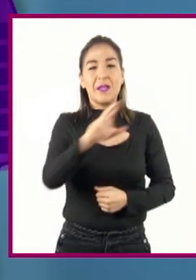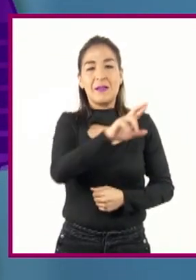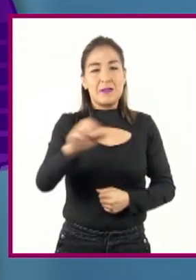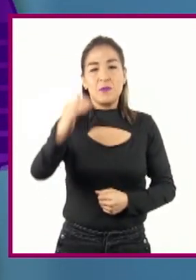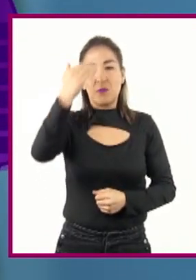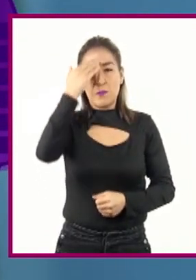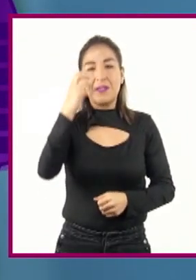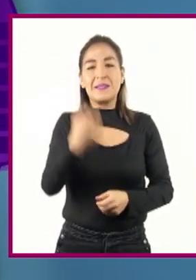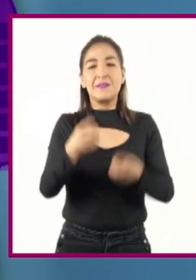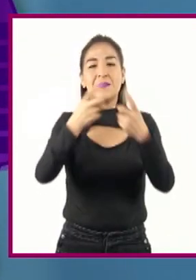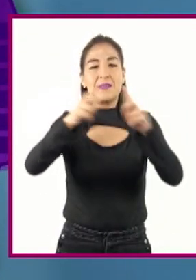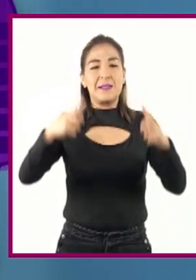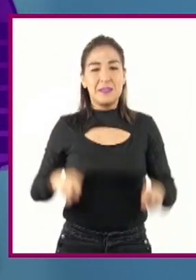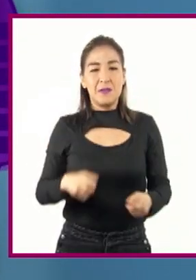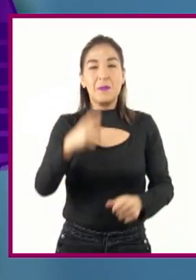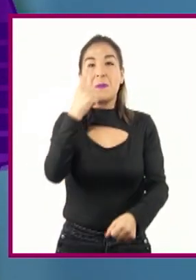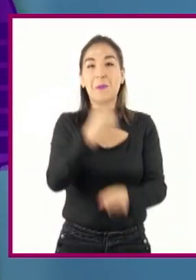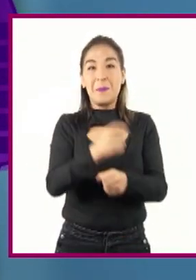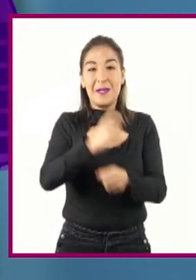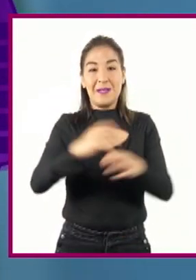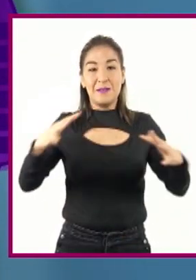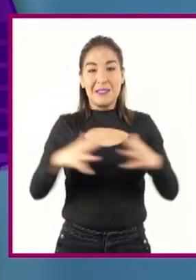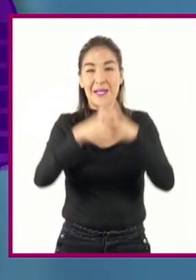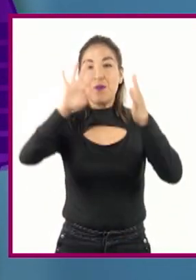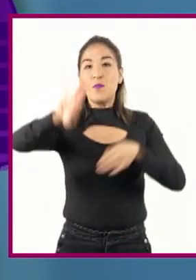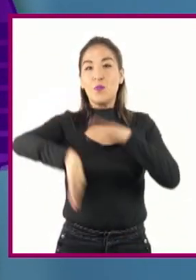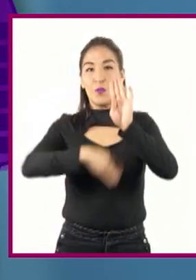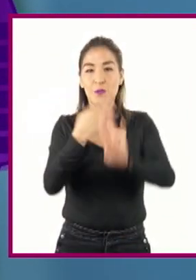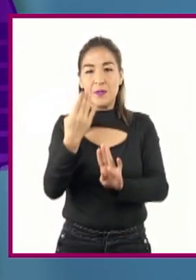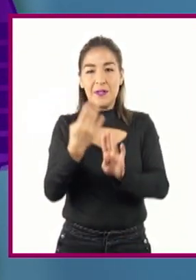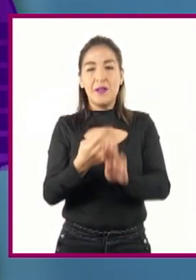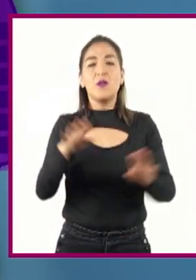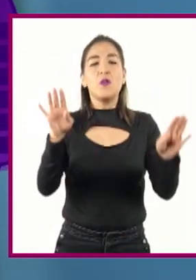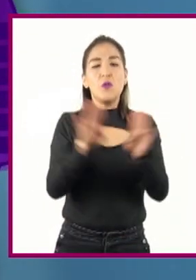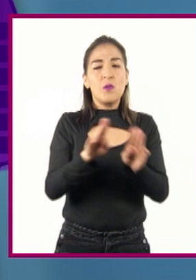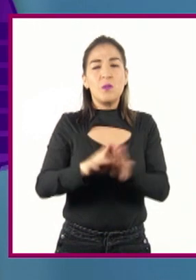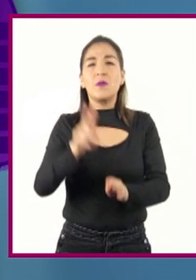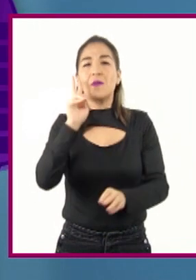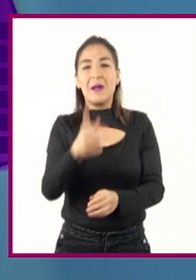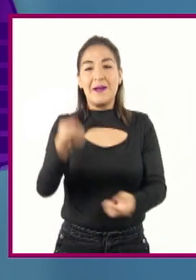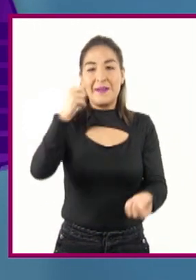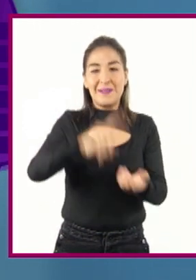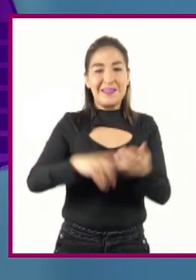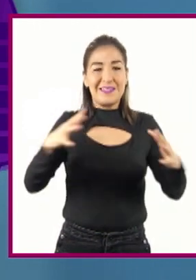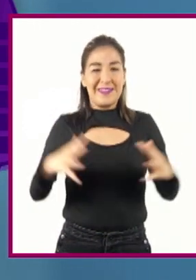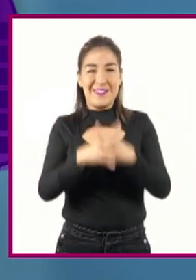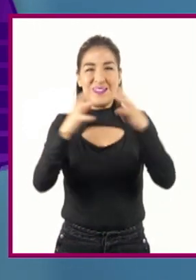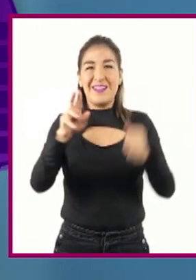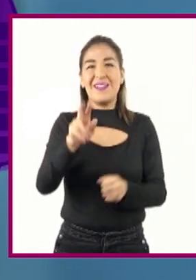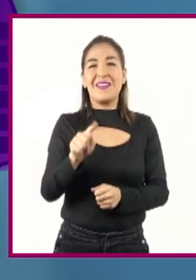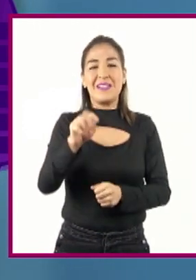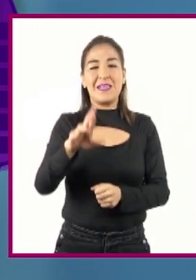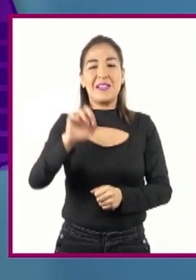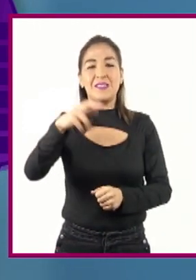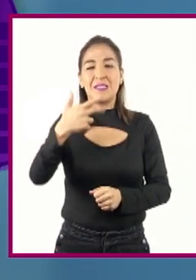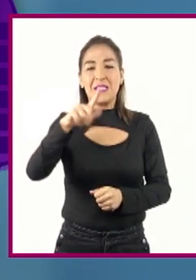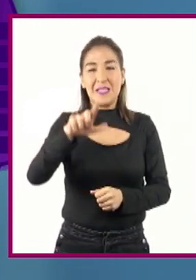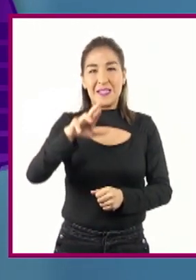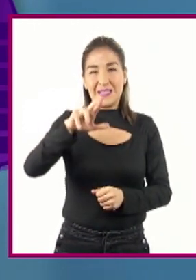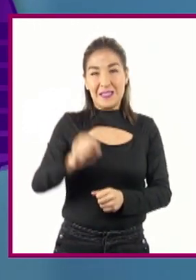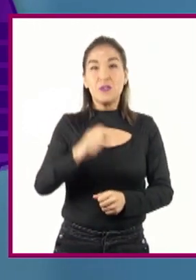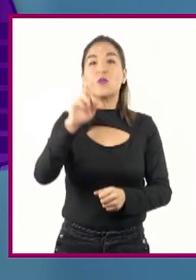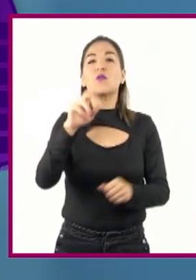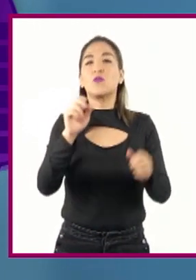reconocer el desarrollo de la Primera Guerra Mundial y cómo la guerra de trincheras y el uso de armas